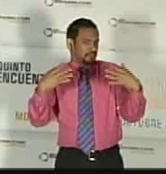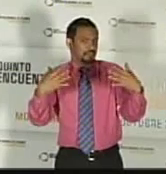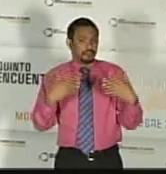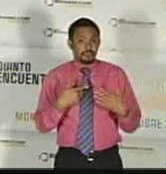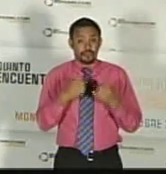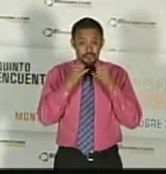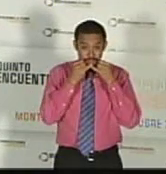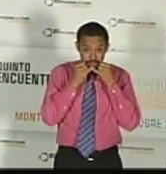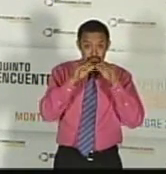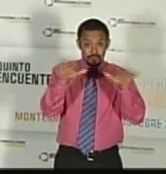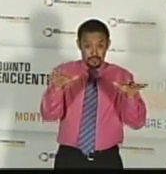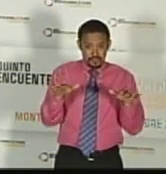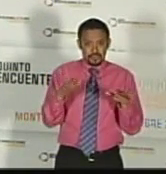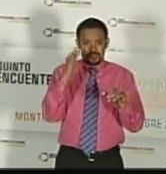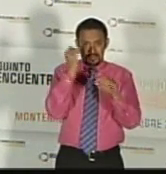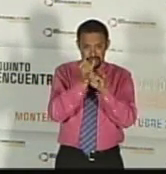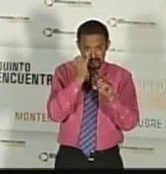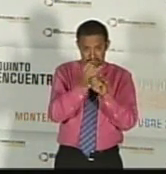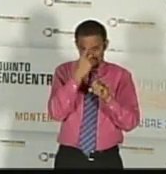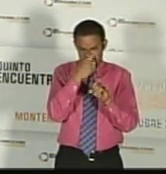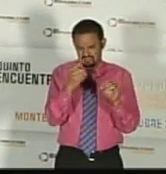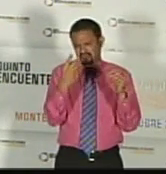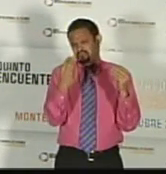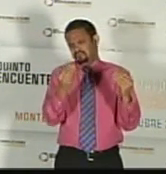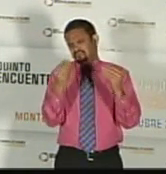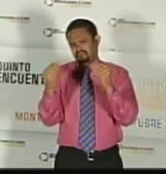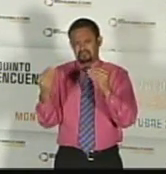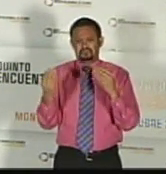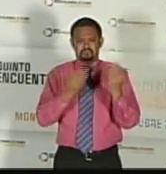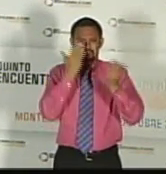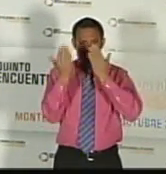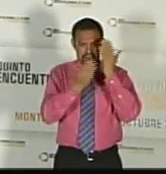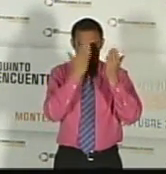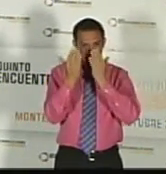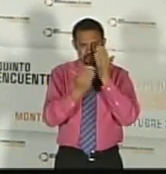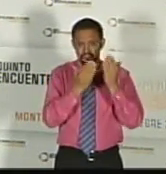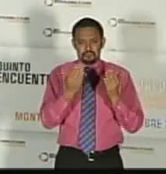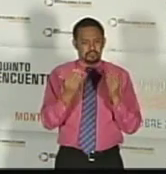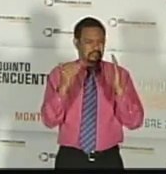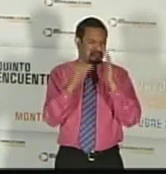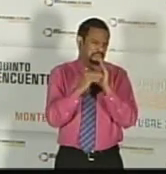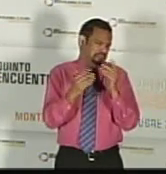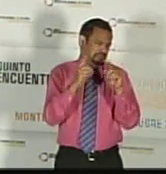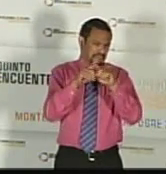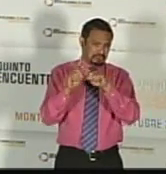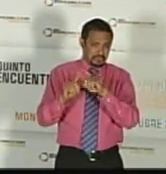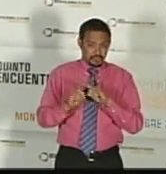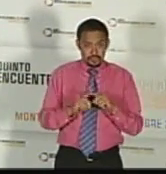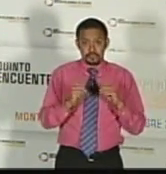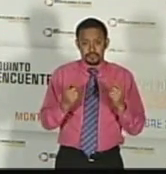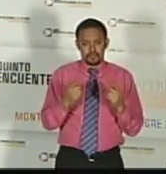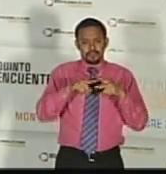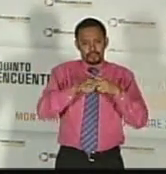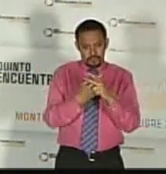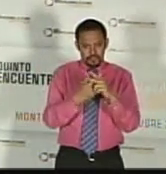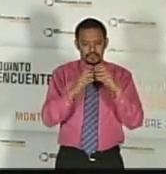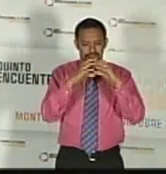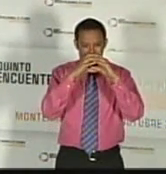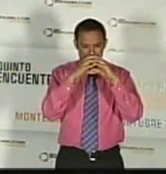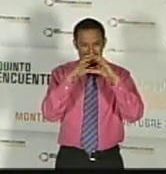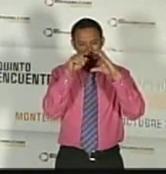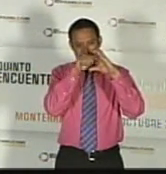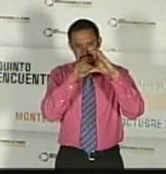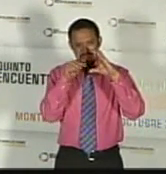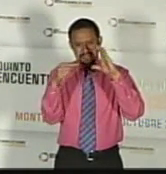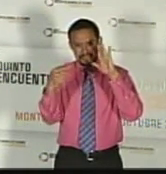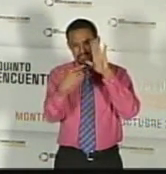internet para miles de estudiantes, todos comenzamos. Estamos en el núcleo de la rueda de la co-creación,